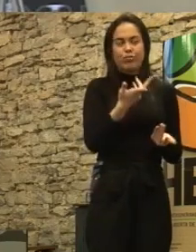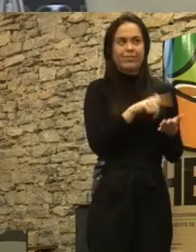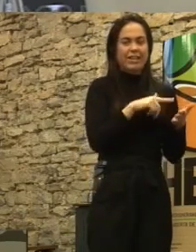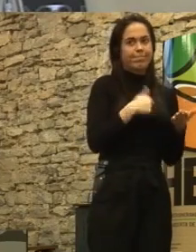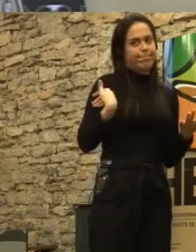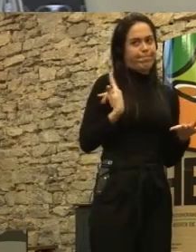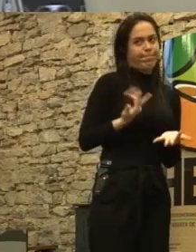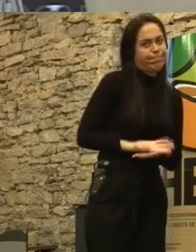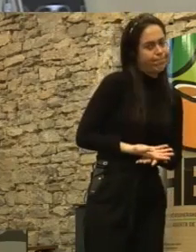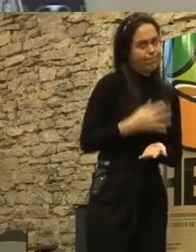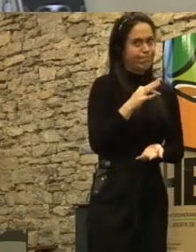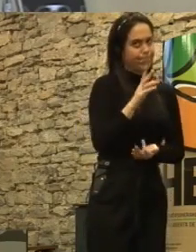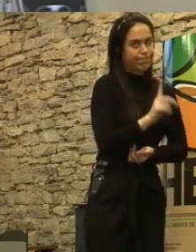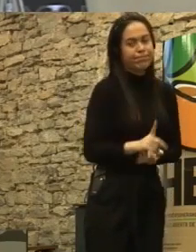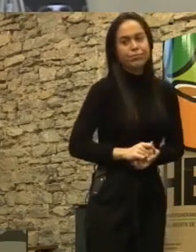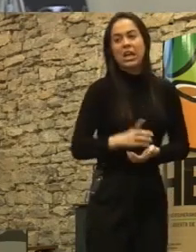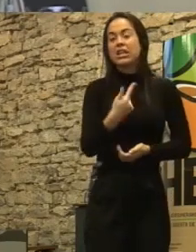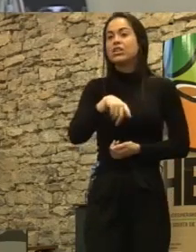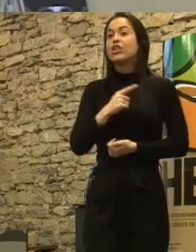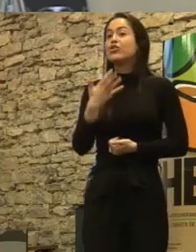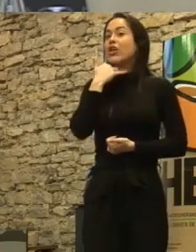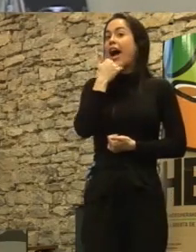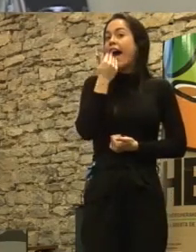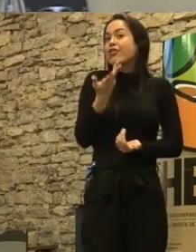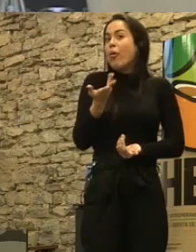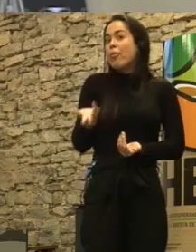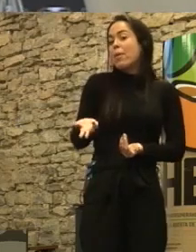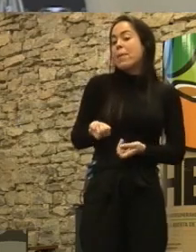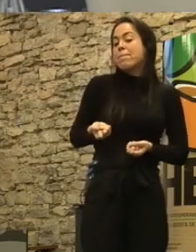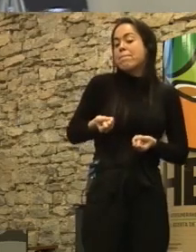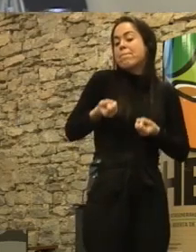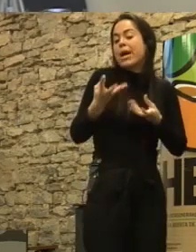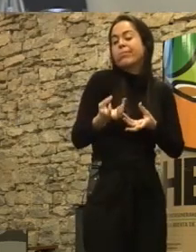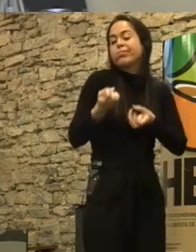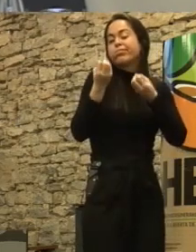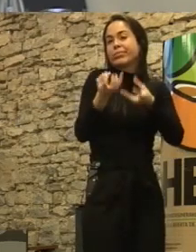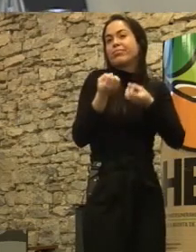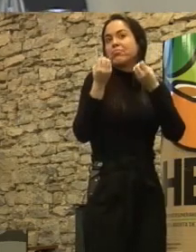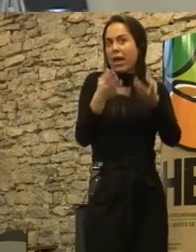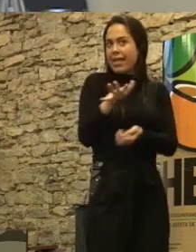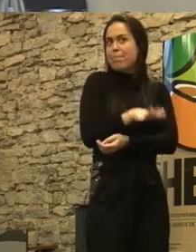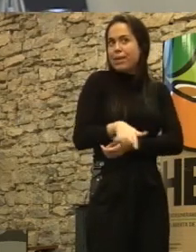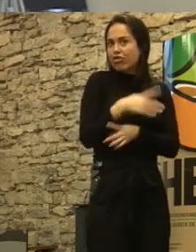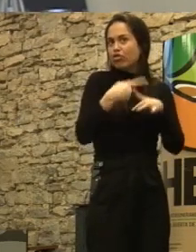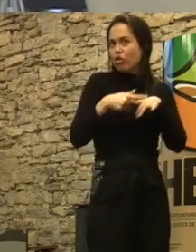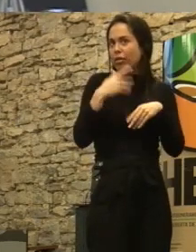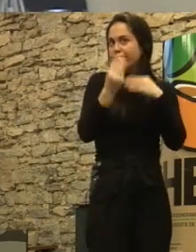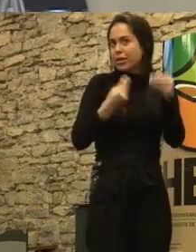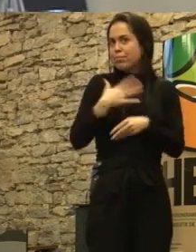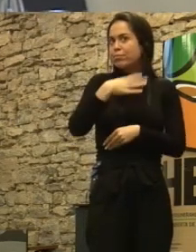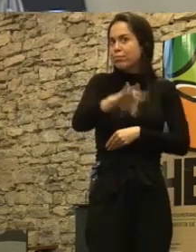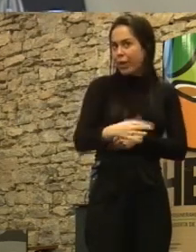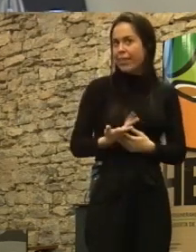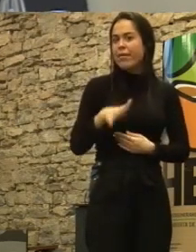¿Vale? Entonces, esto es solo un aperitivo de esta cuestión del emprendedor o emprendedora social a nivel de barrio, nacional o